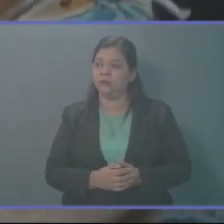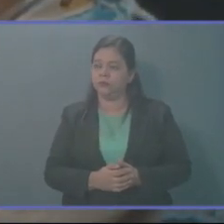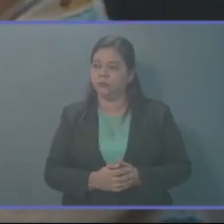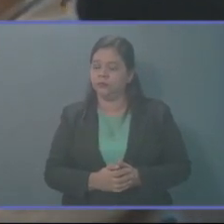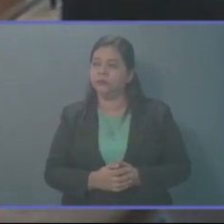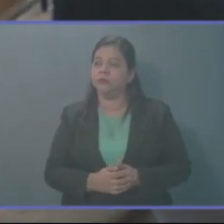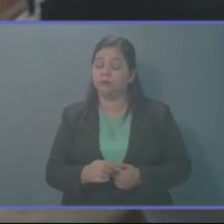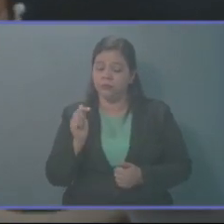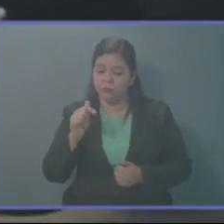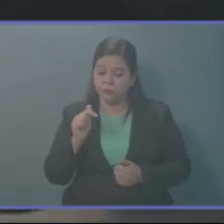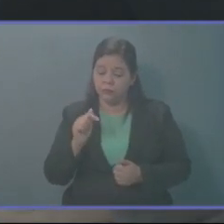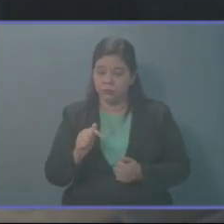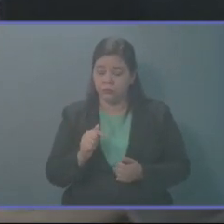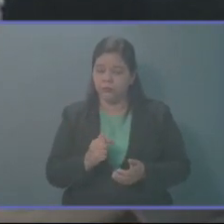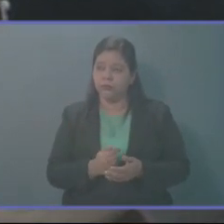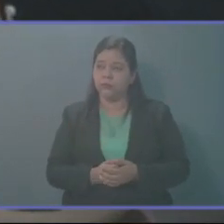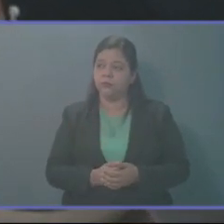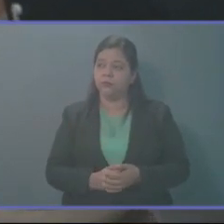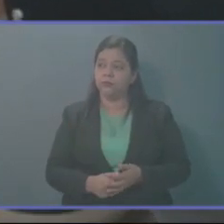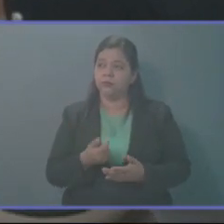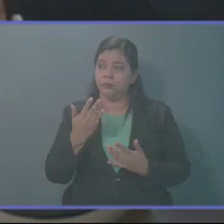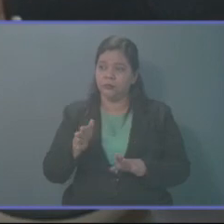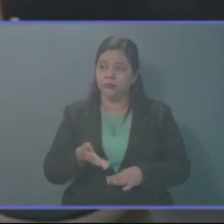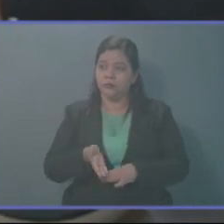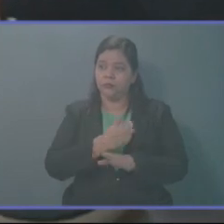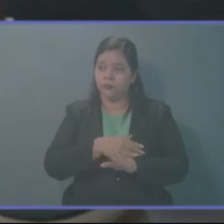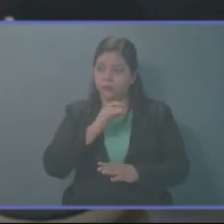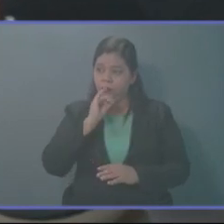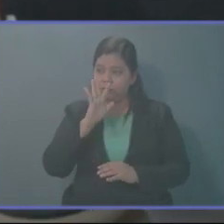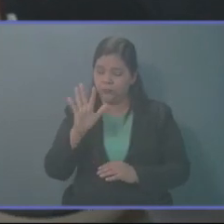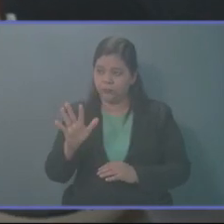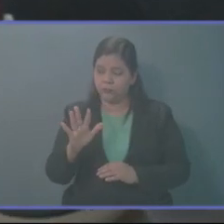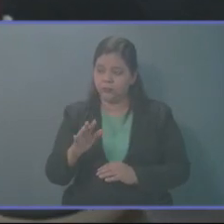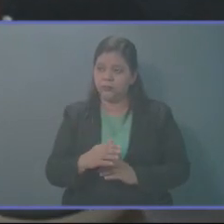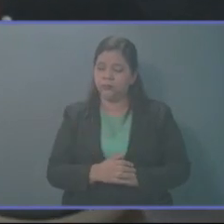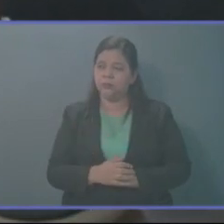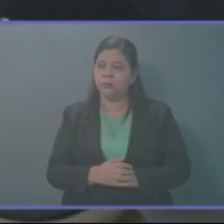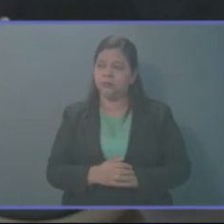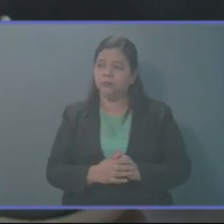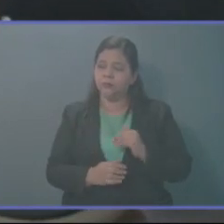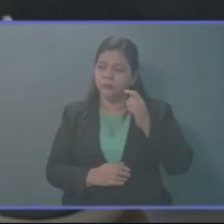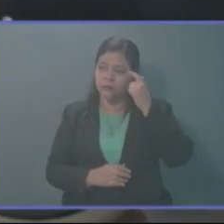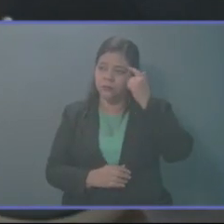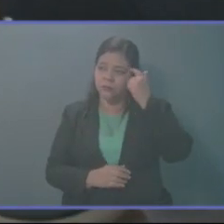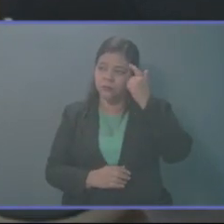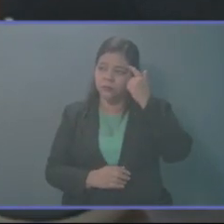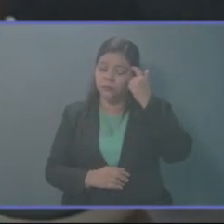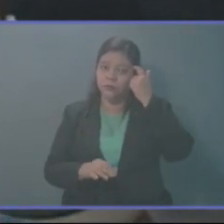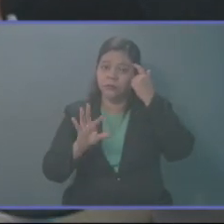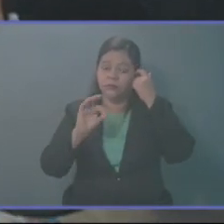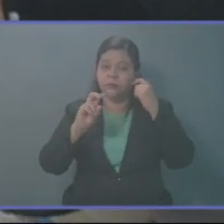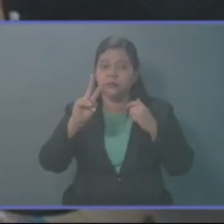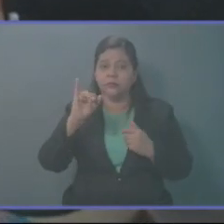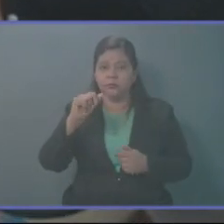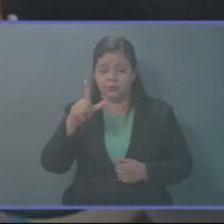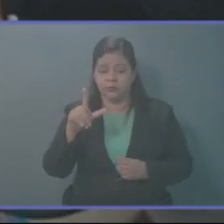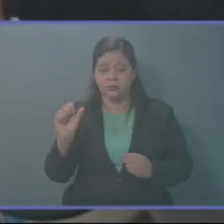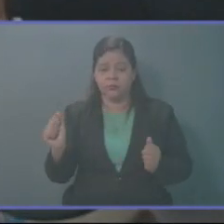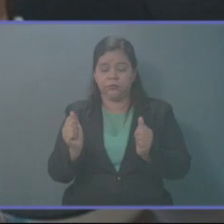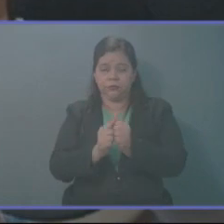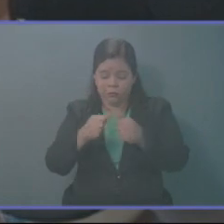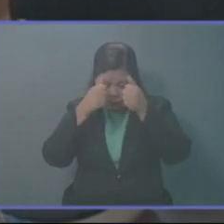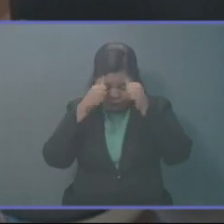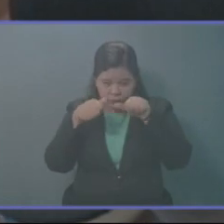este titular, así como lo han planteado, dice que el Fovial, a través de